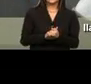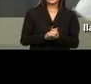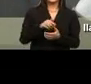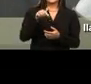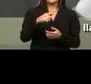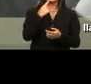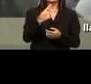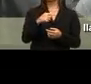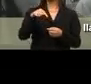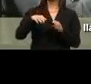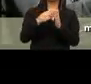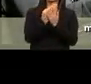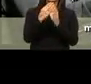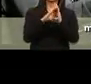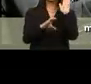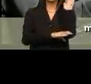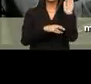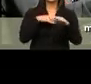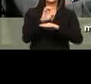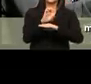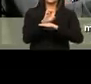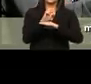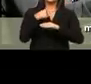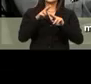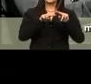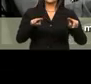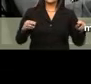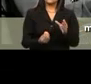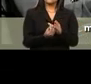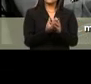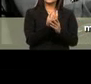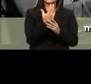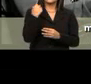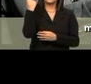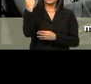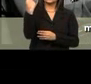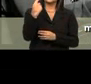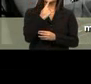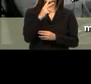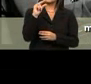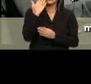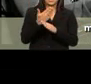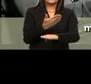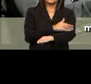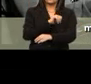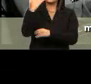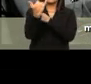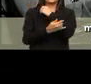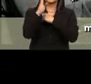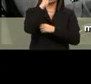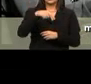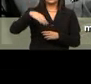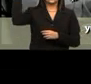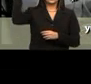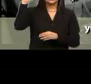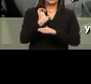quien señala que en la nueva Constitución del Ecuador, la naturaleza es fuente de derecho y eso no se le había ocurrido a nadie nunca, en